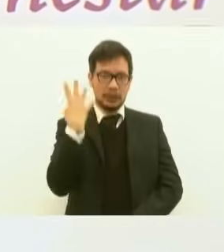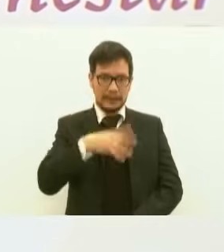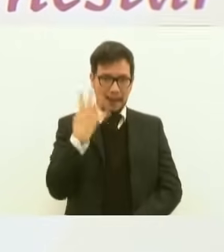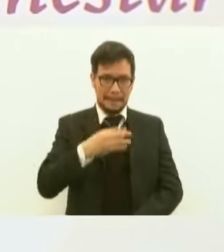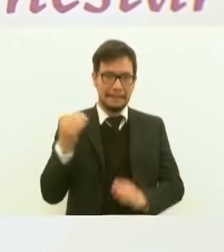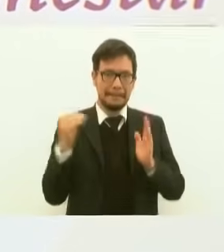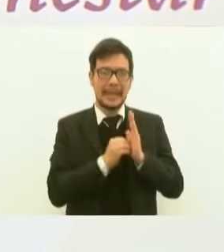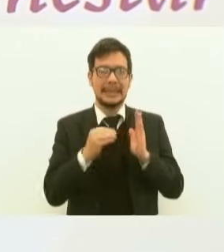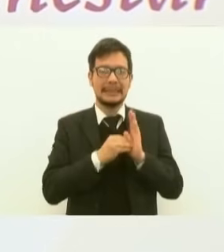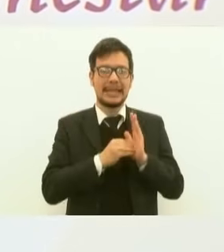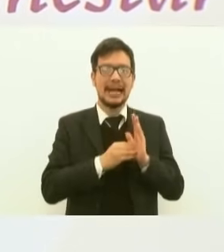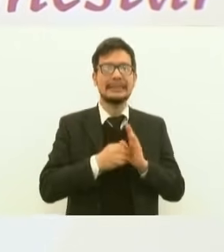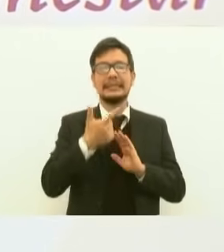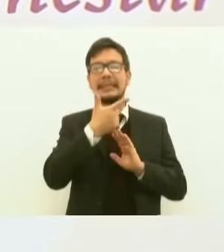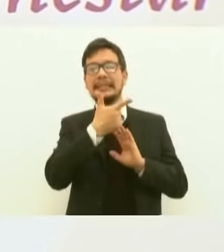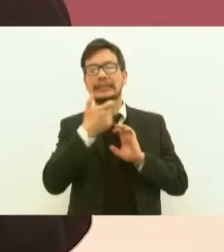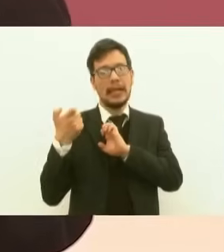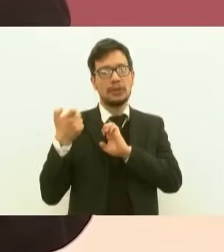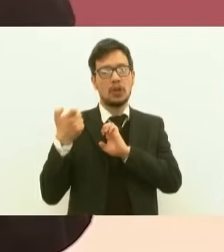14.767.